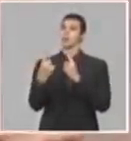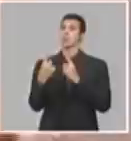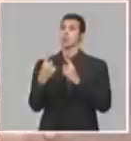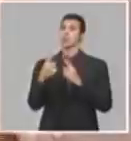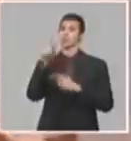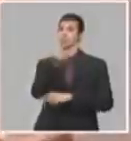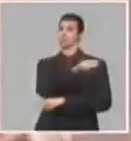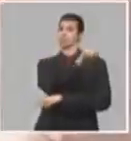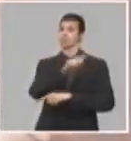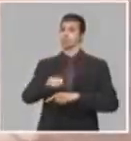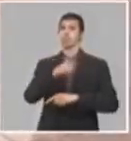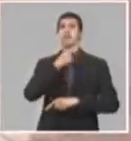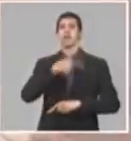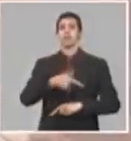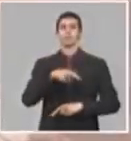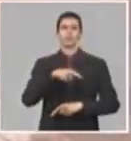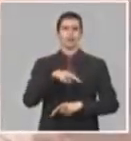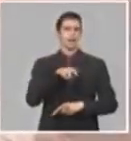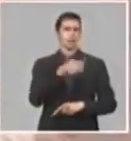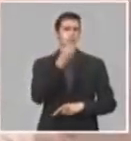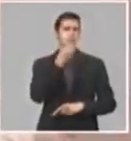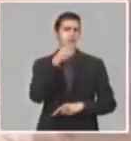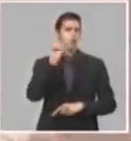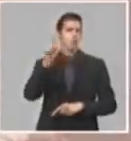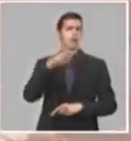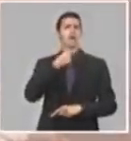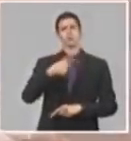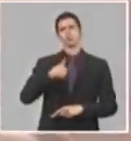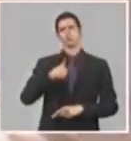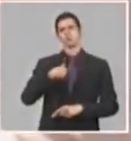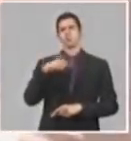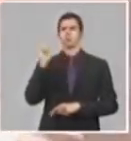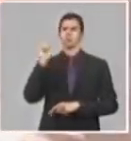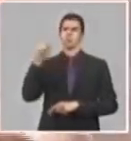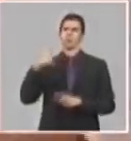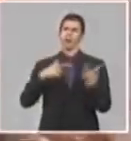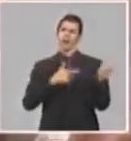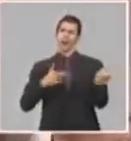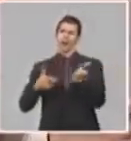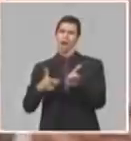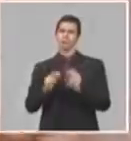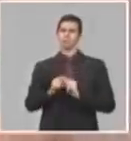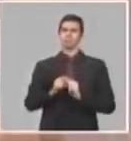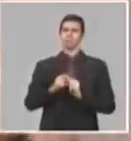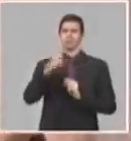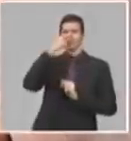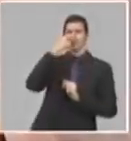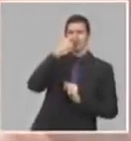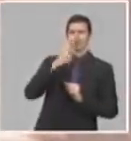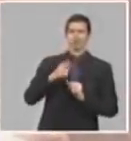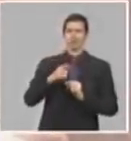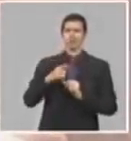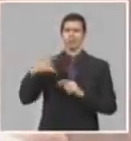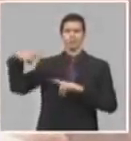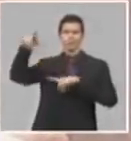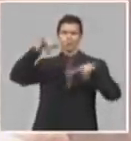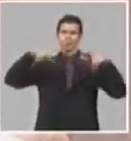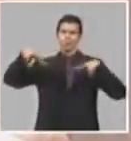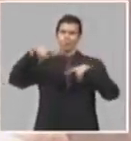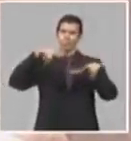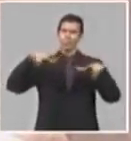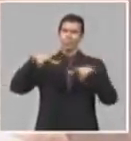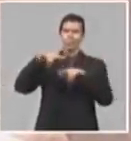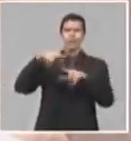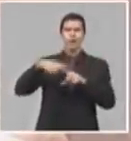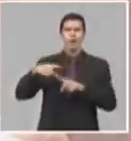que están prohibidas, combustible, equipos satelitales. Hay otros tipos de productos